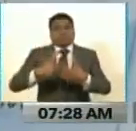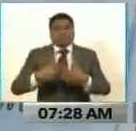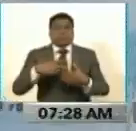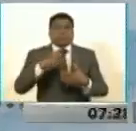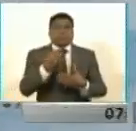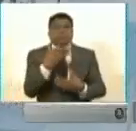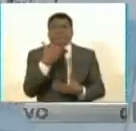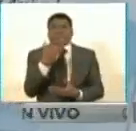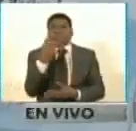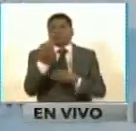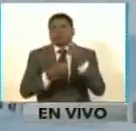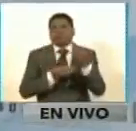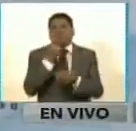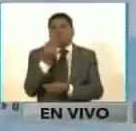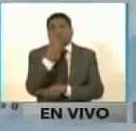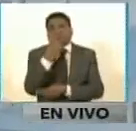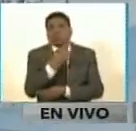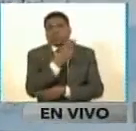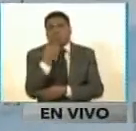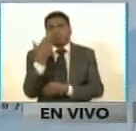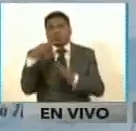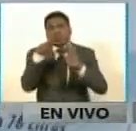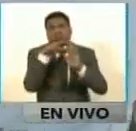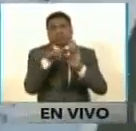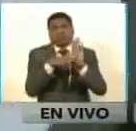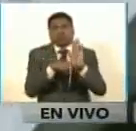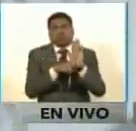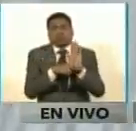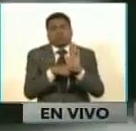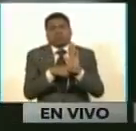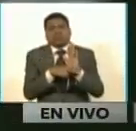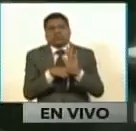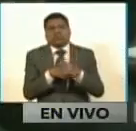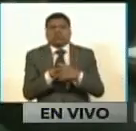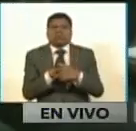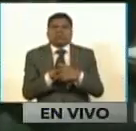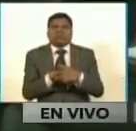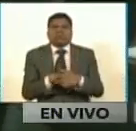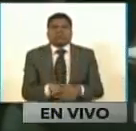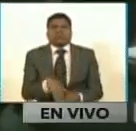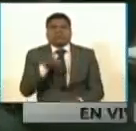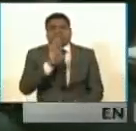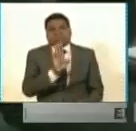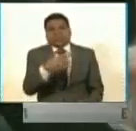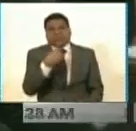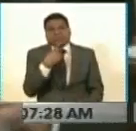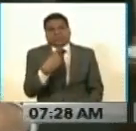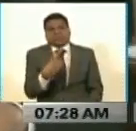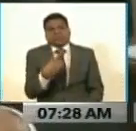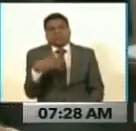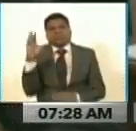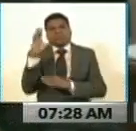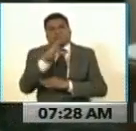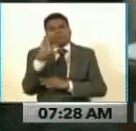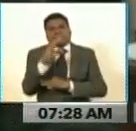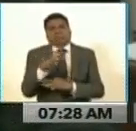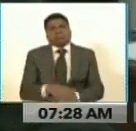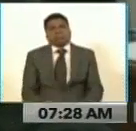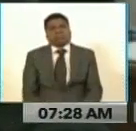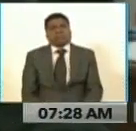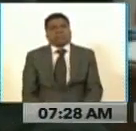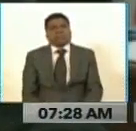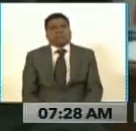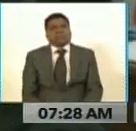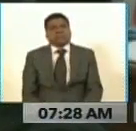sin cumplimiento de la normativa aduanera eso lo establece Colombia y por